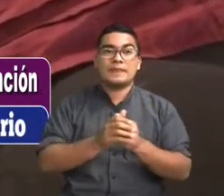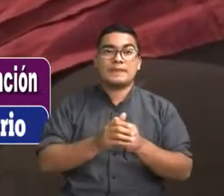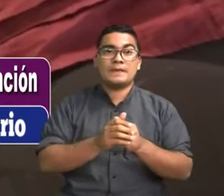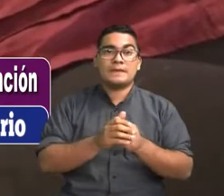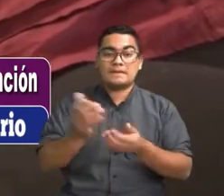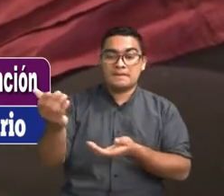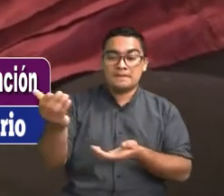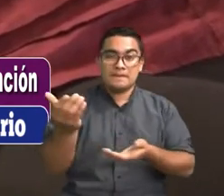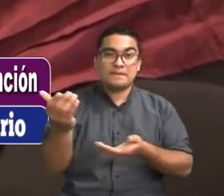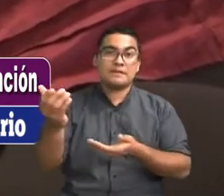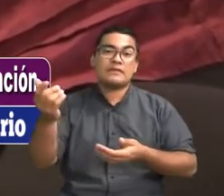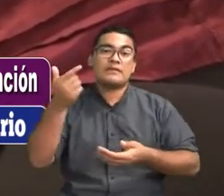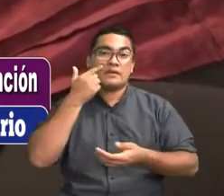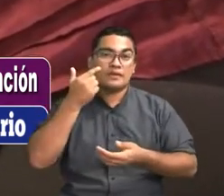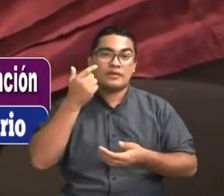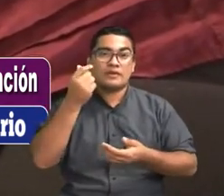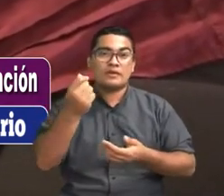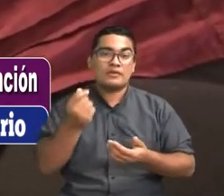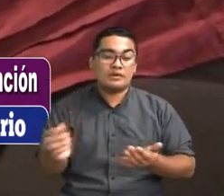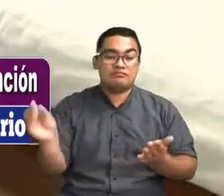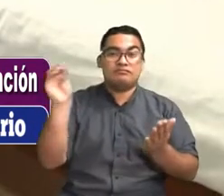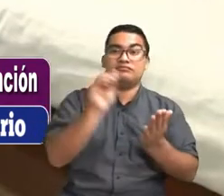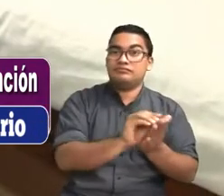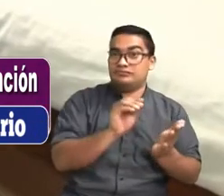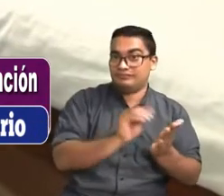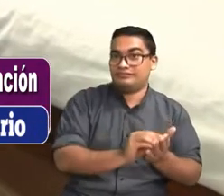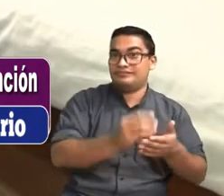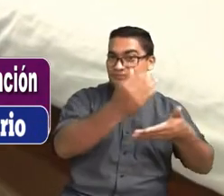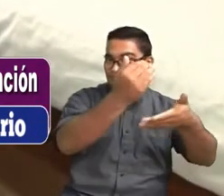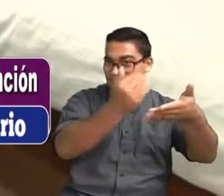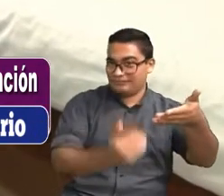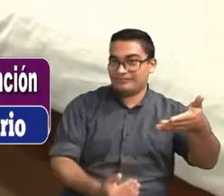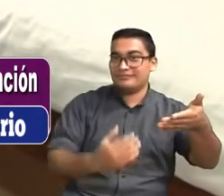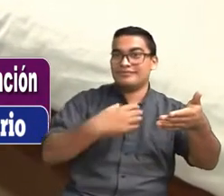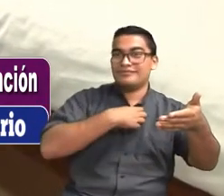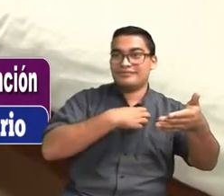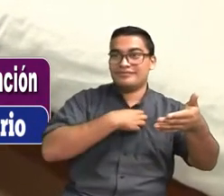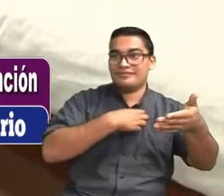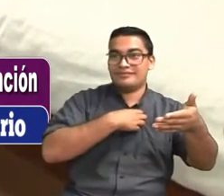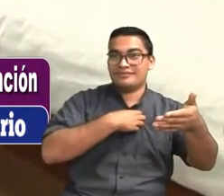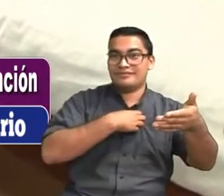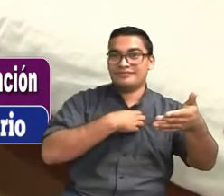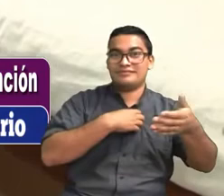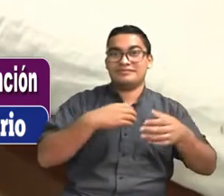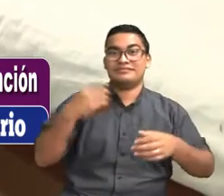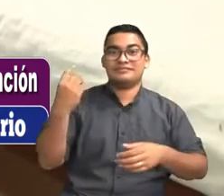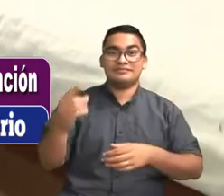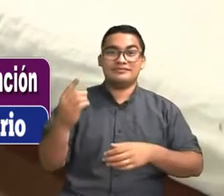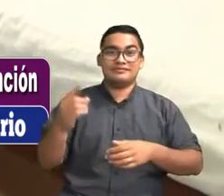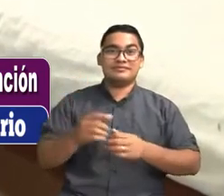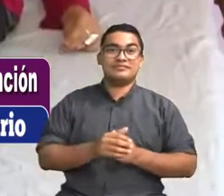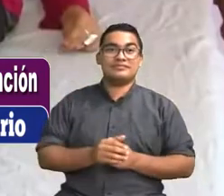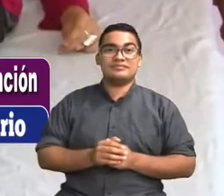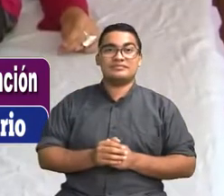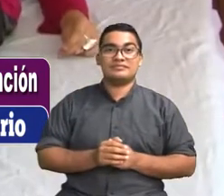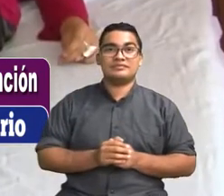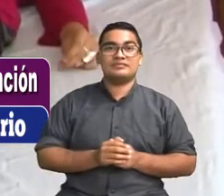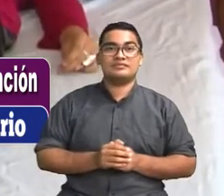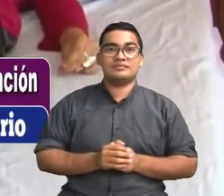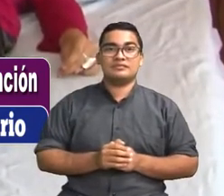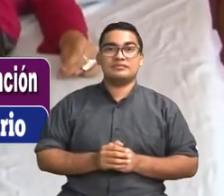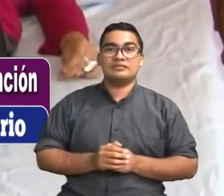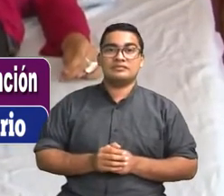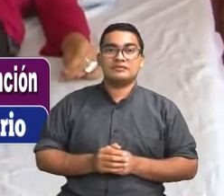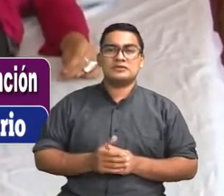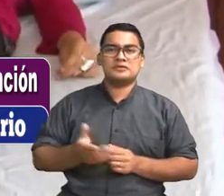bajo inscripción de partida de nacimiento el niño o la niña, claro, inmediatamente, es decir, ya no estamos frente a una realidad